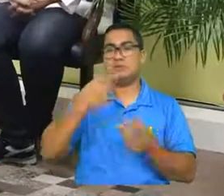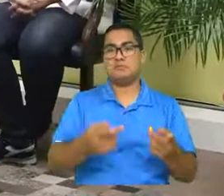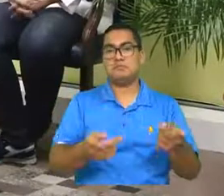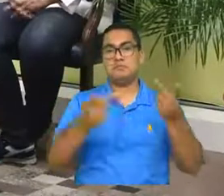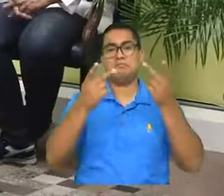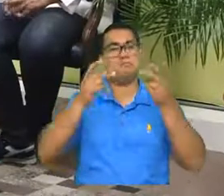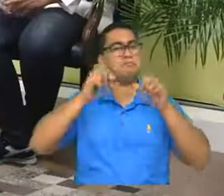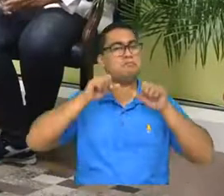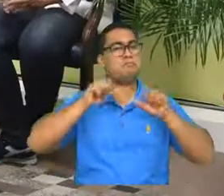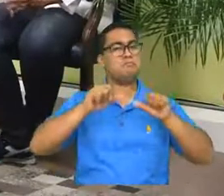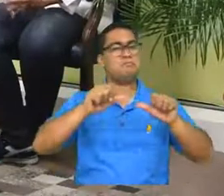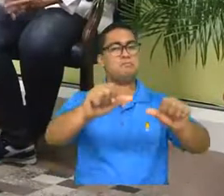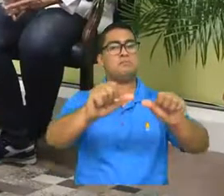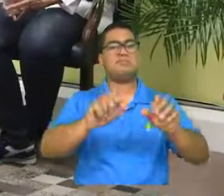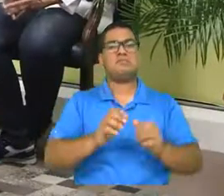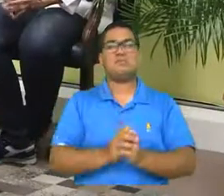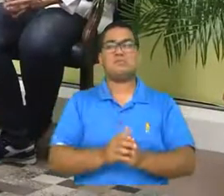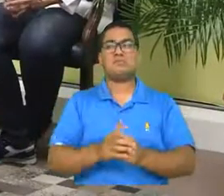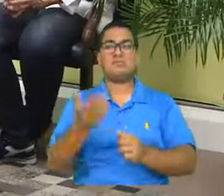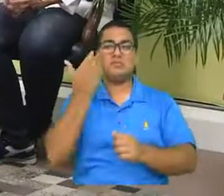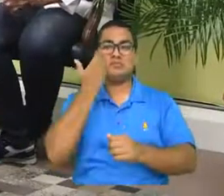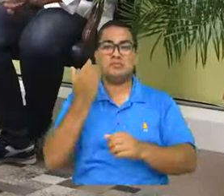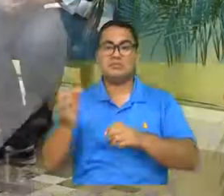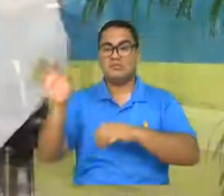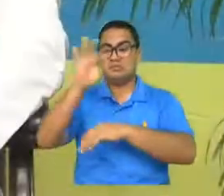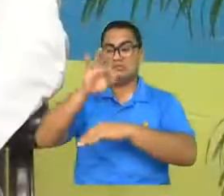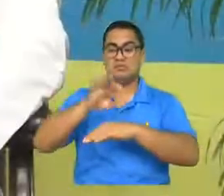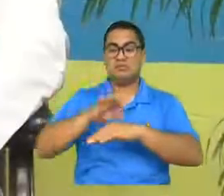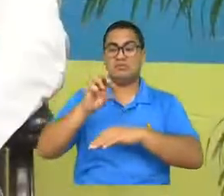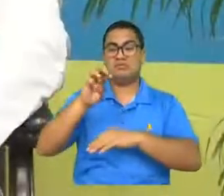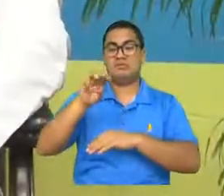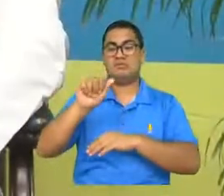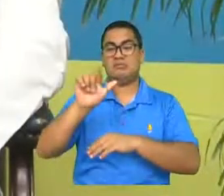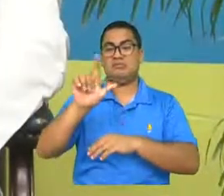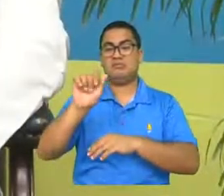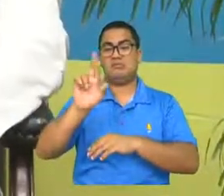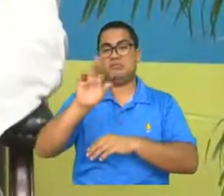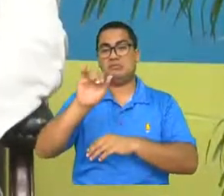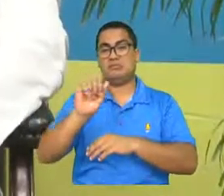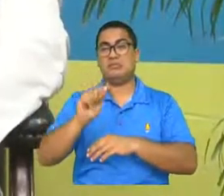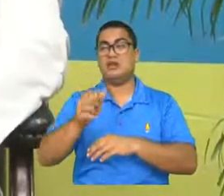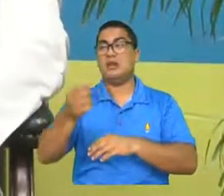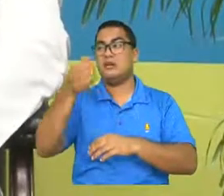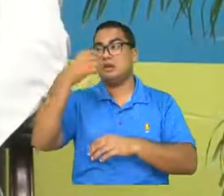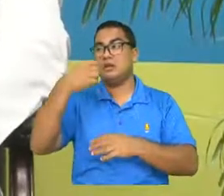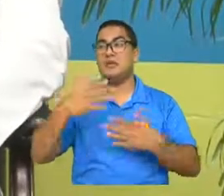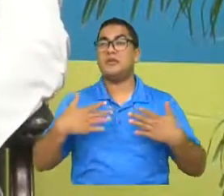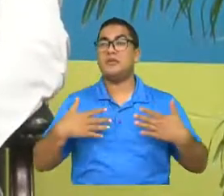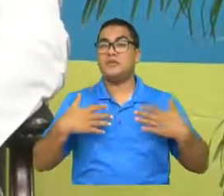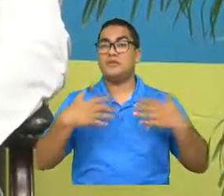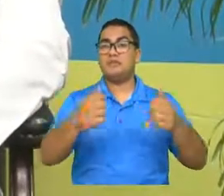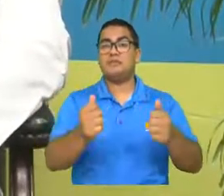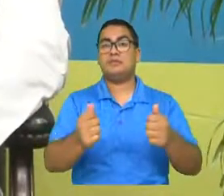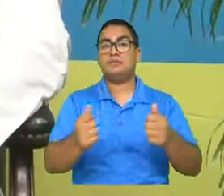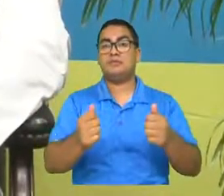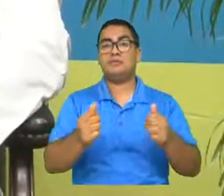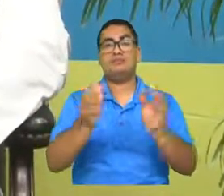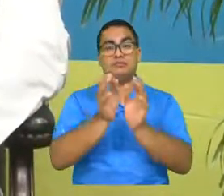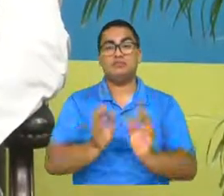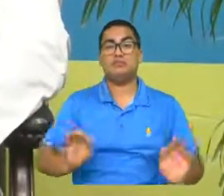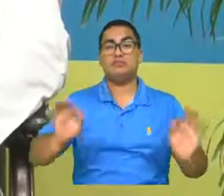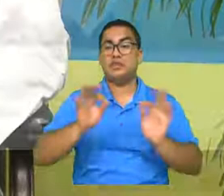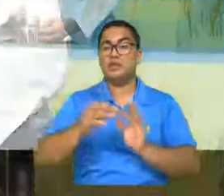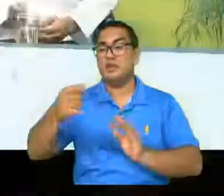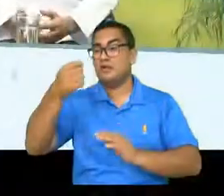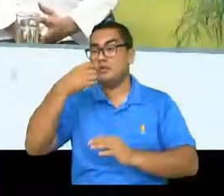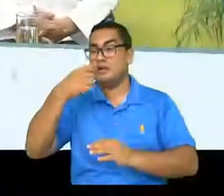100%. La malaria afortunadamente se cura, tiene cura, es todo apegarse al tratamiento